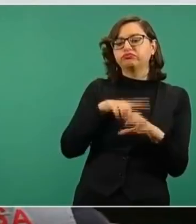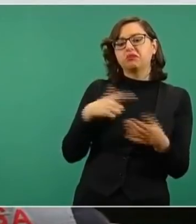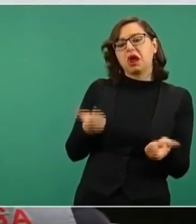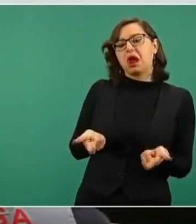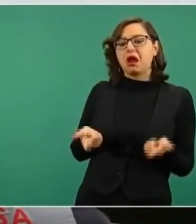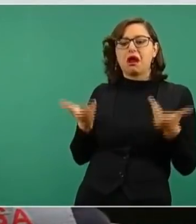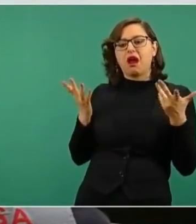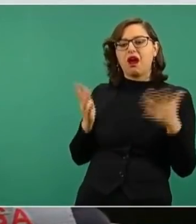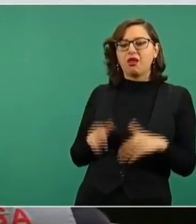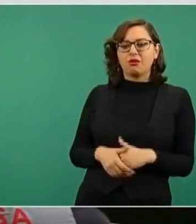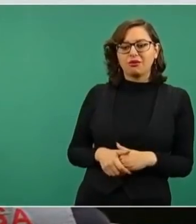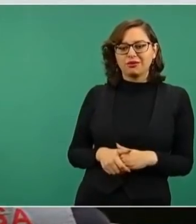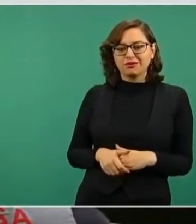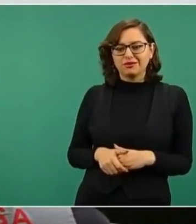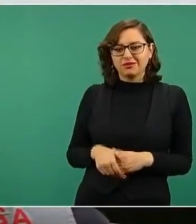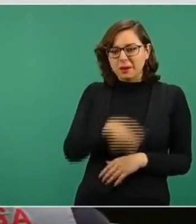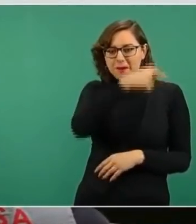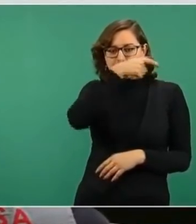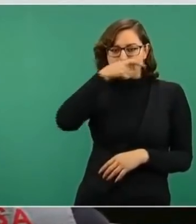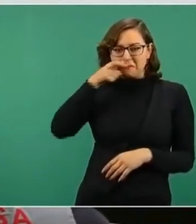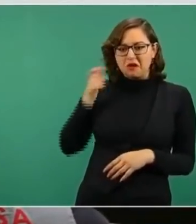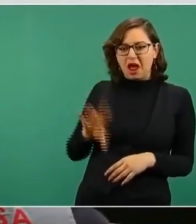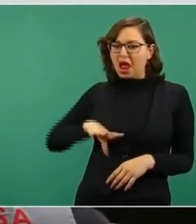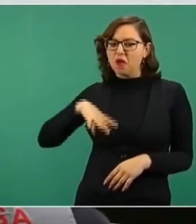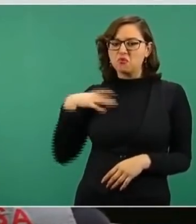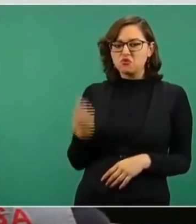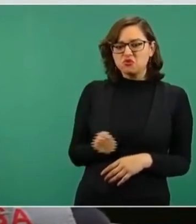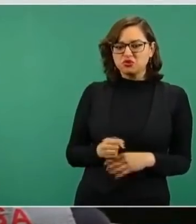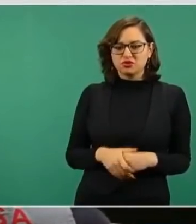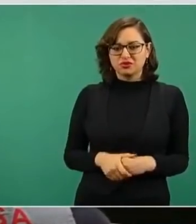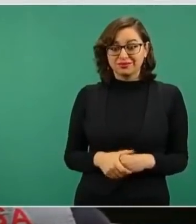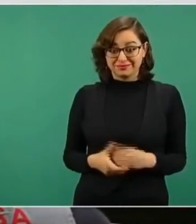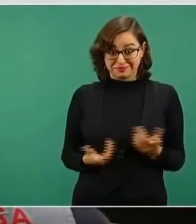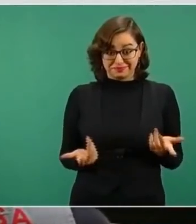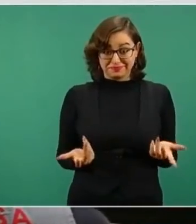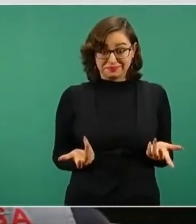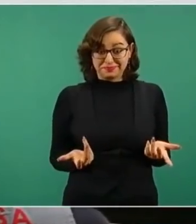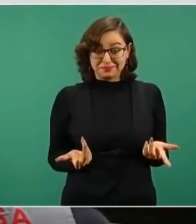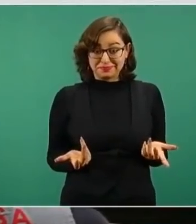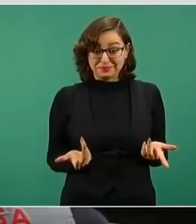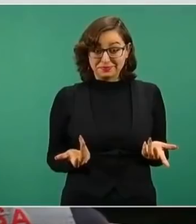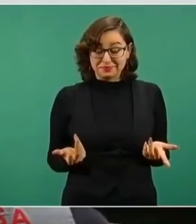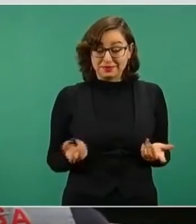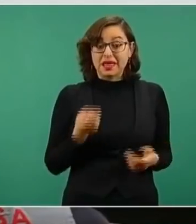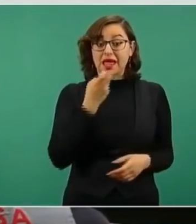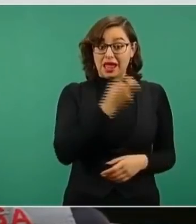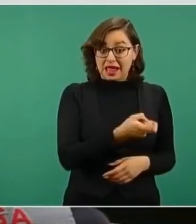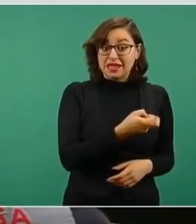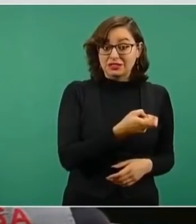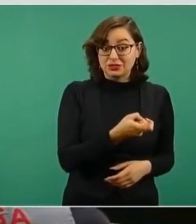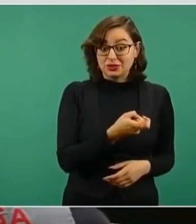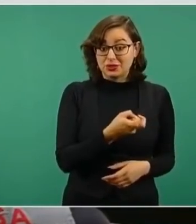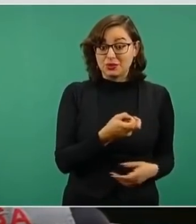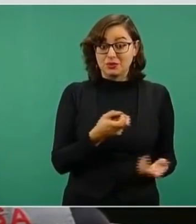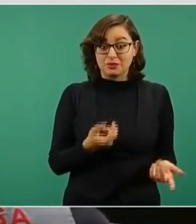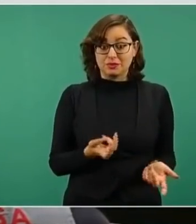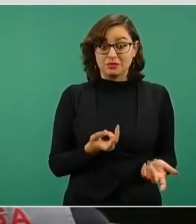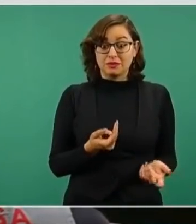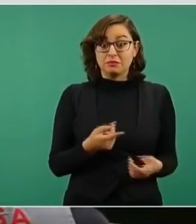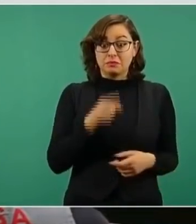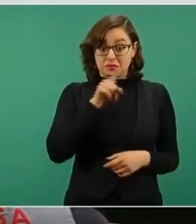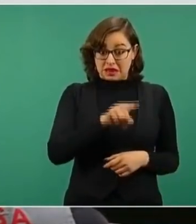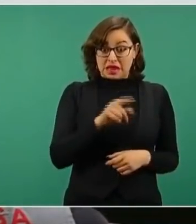donde ya estás poniendo desde el inicio condiciones para el subsidio. Entonces, este es el costo y esto es a lo que lo tendría que